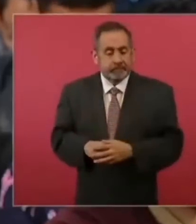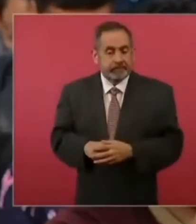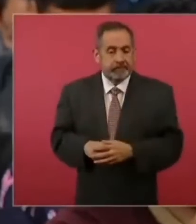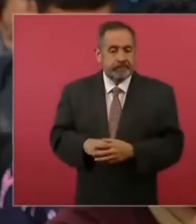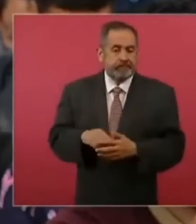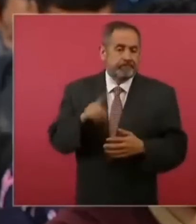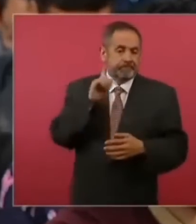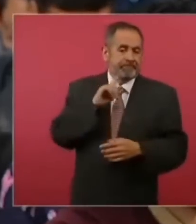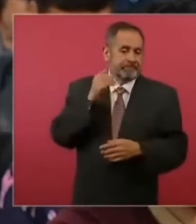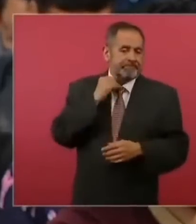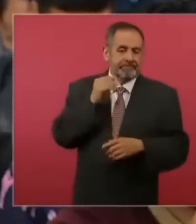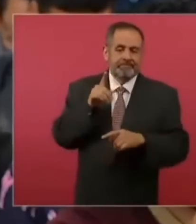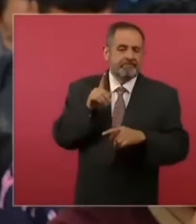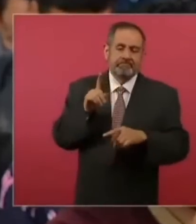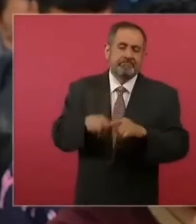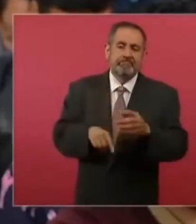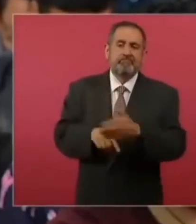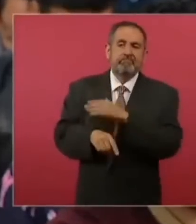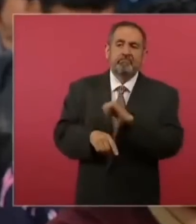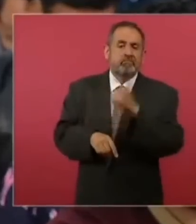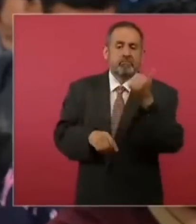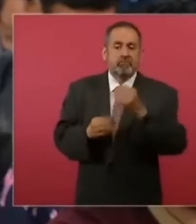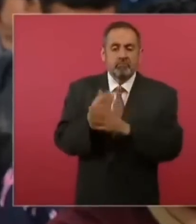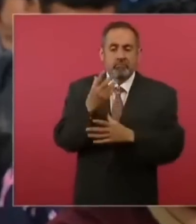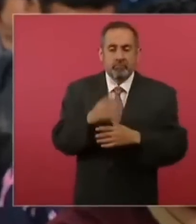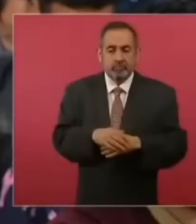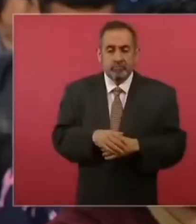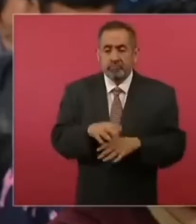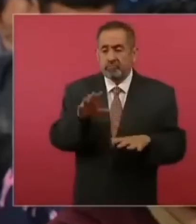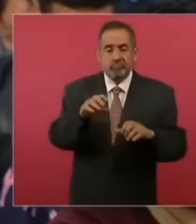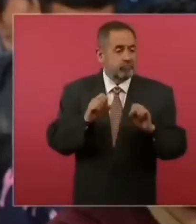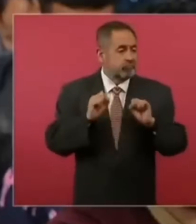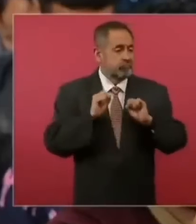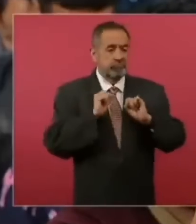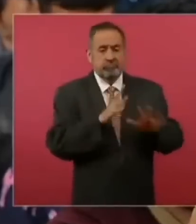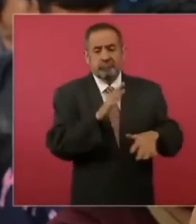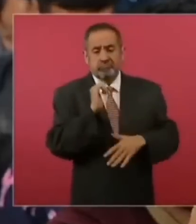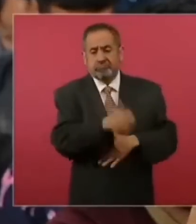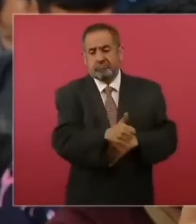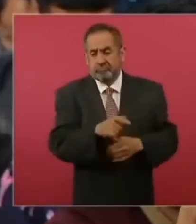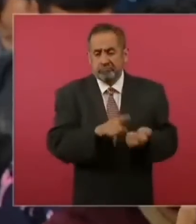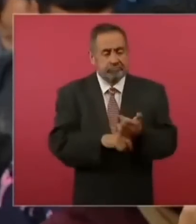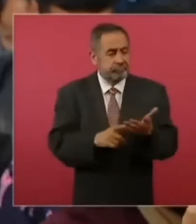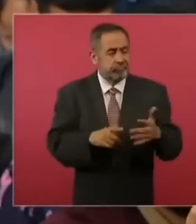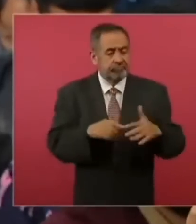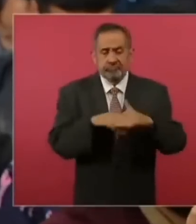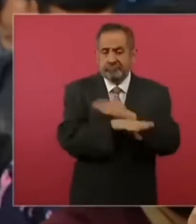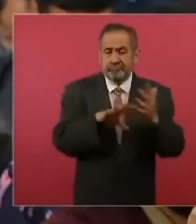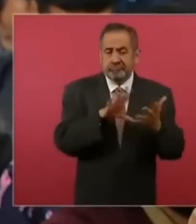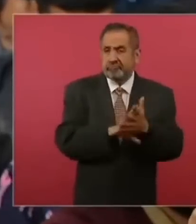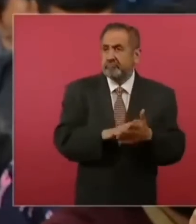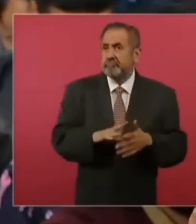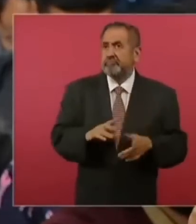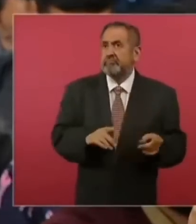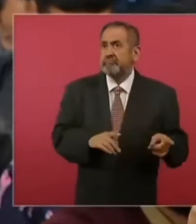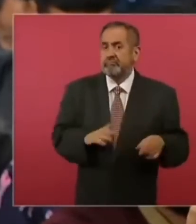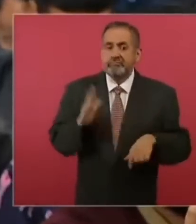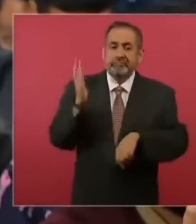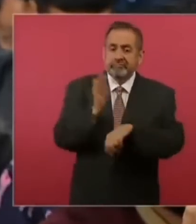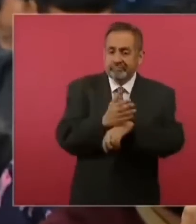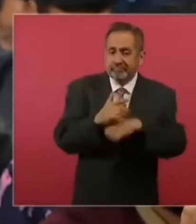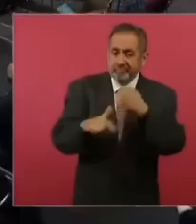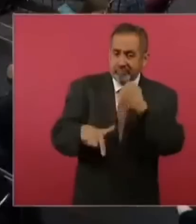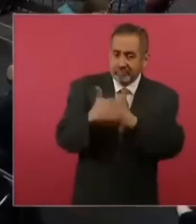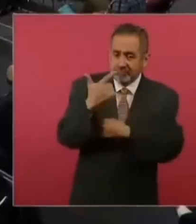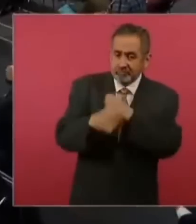a la abogada y resulta que los dejan en total desamparo y les dan más de 12